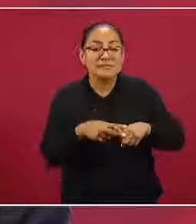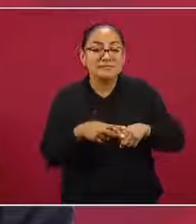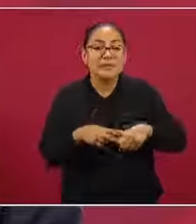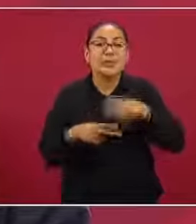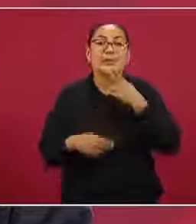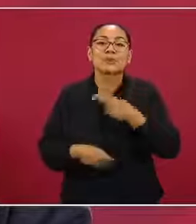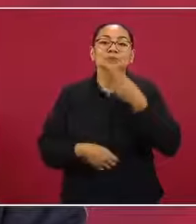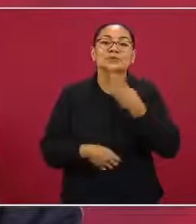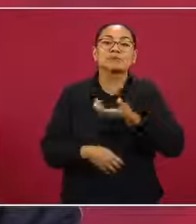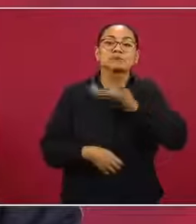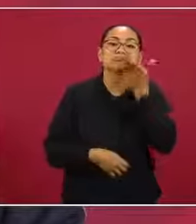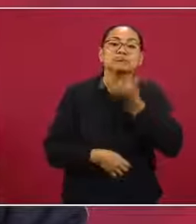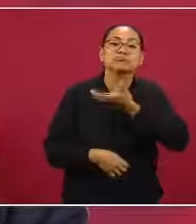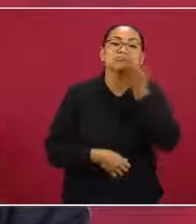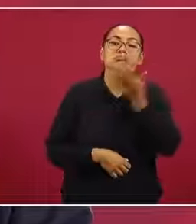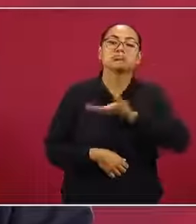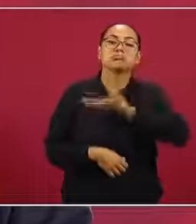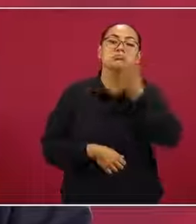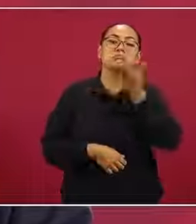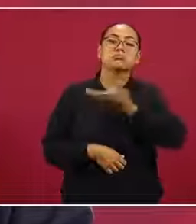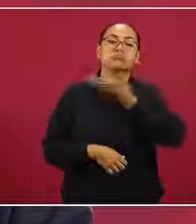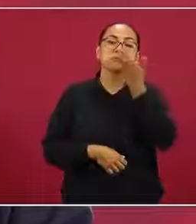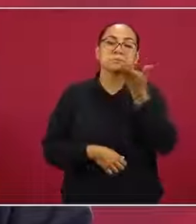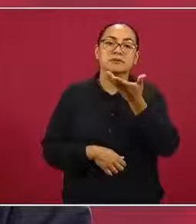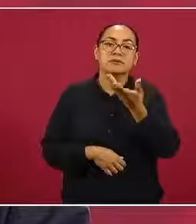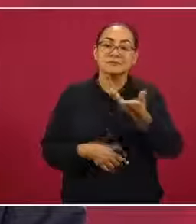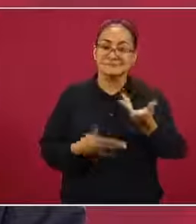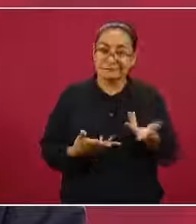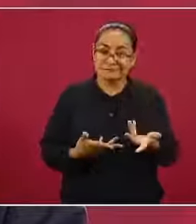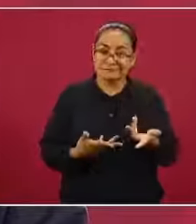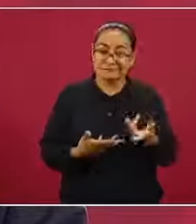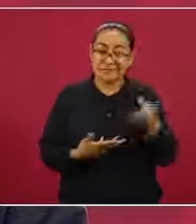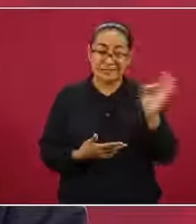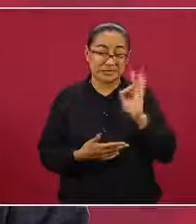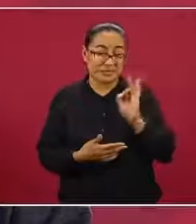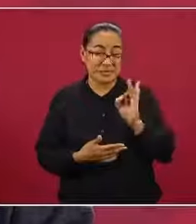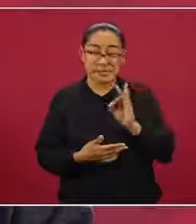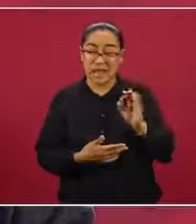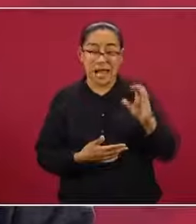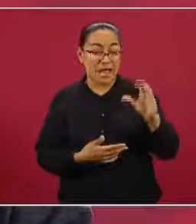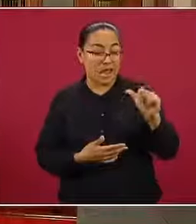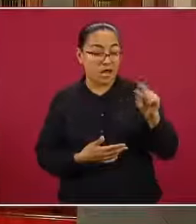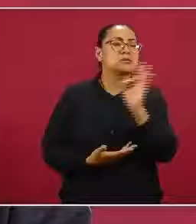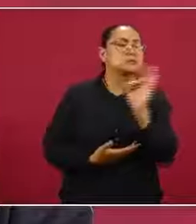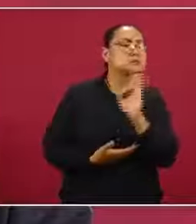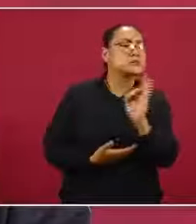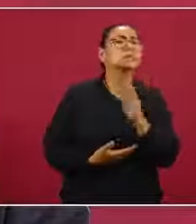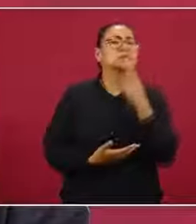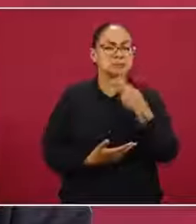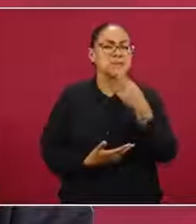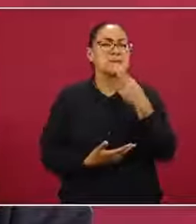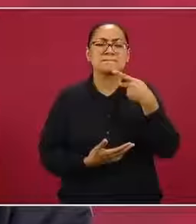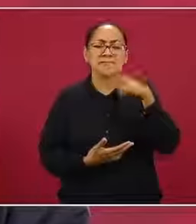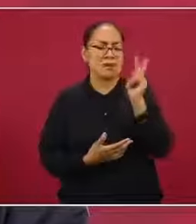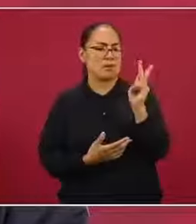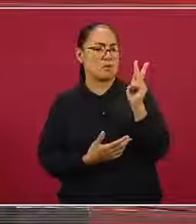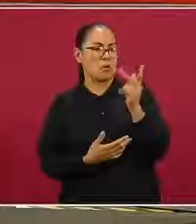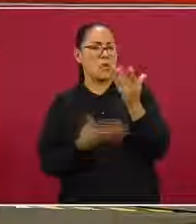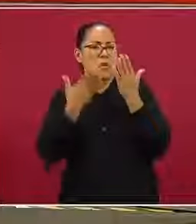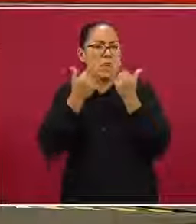productos dulces, aun cuando el endulzante no sea calórico, es decir, en vez de ser azúcar, induce